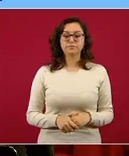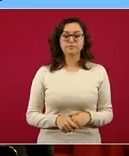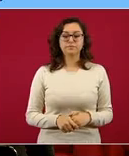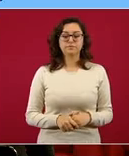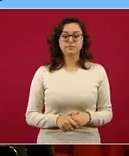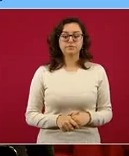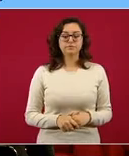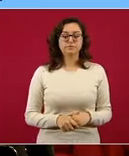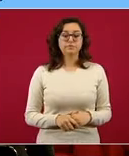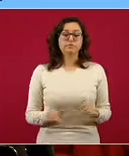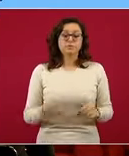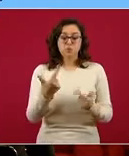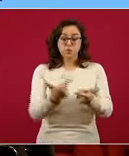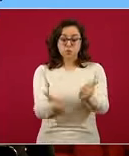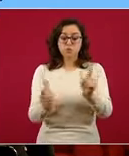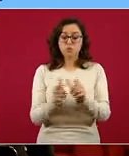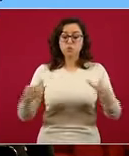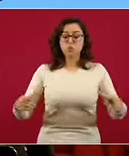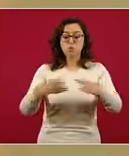población especial que